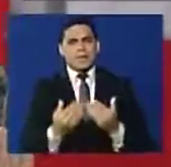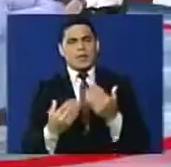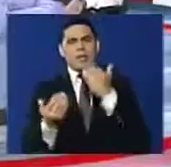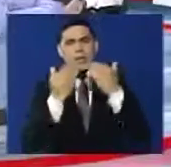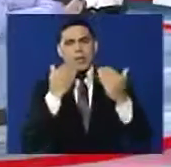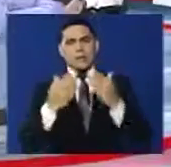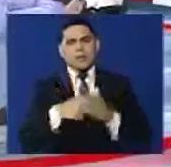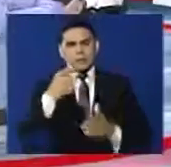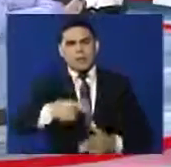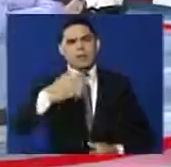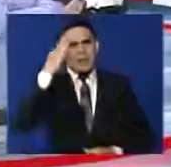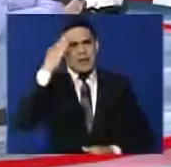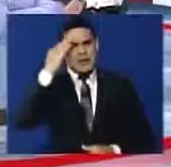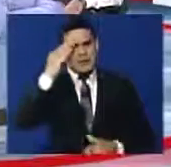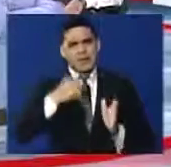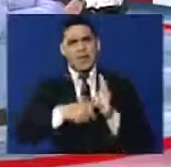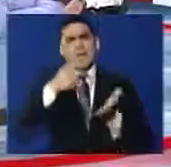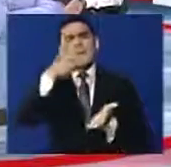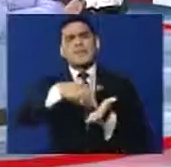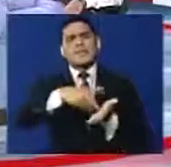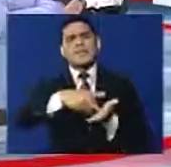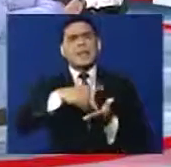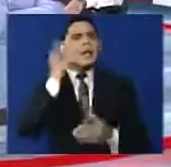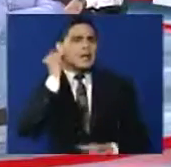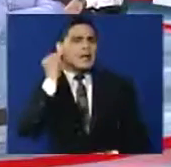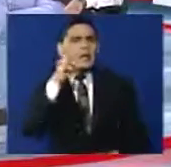Norky Batista fue suspendido en la UCB